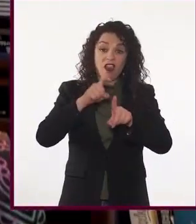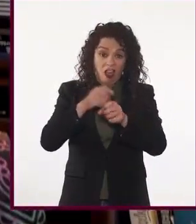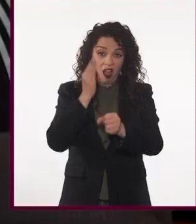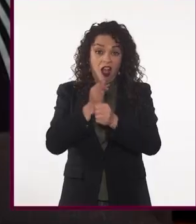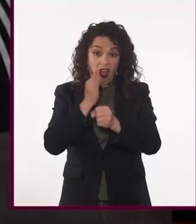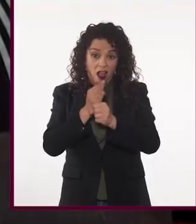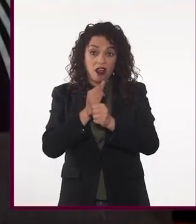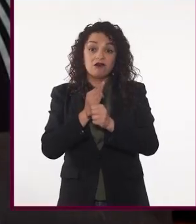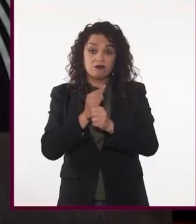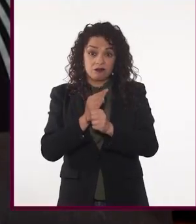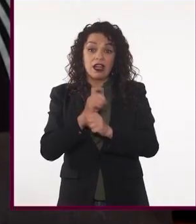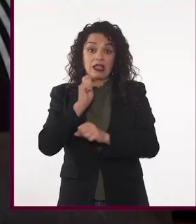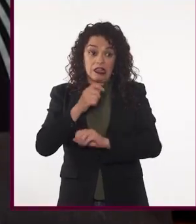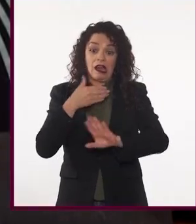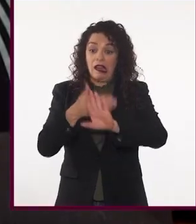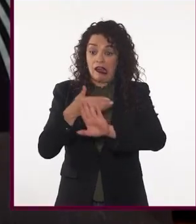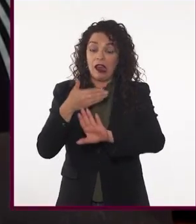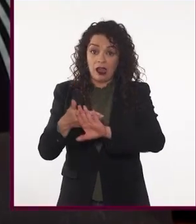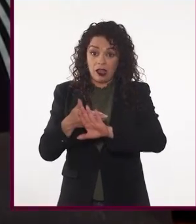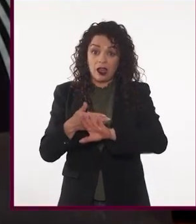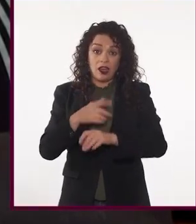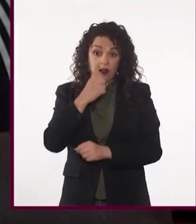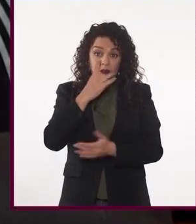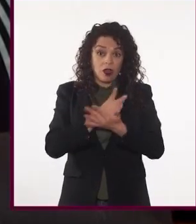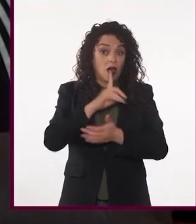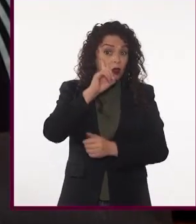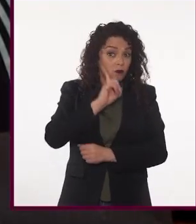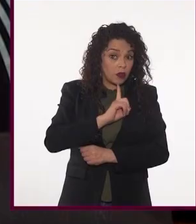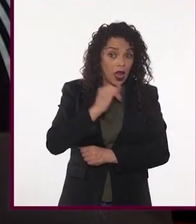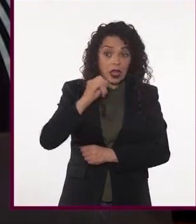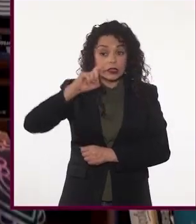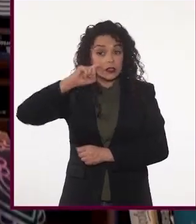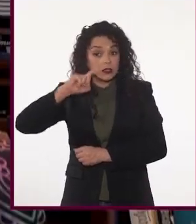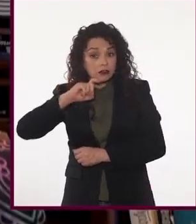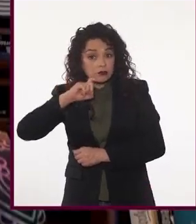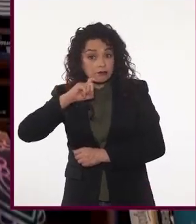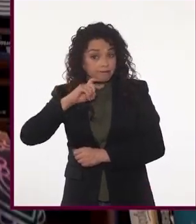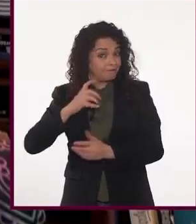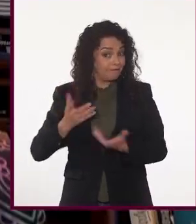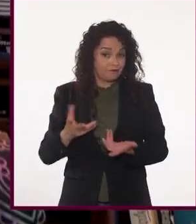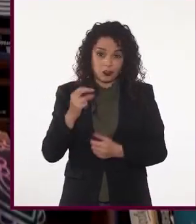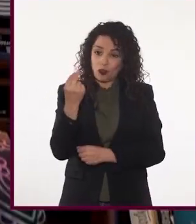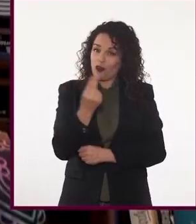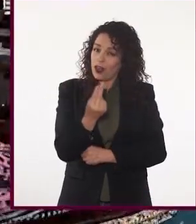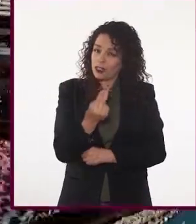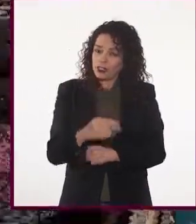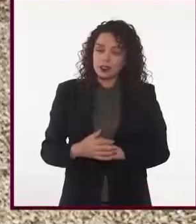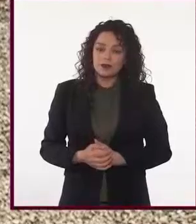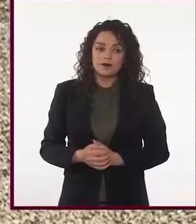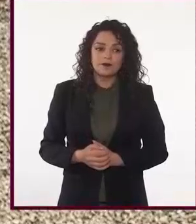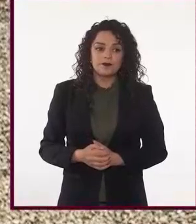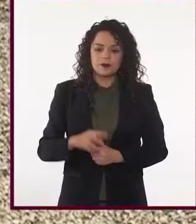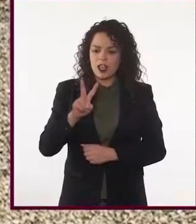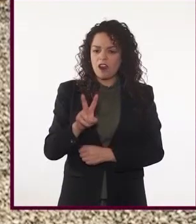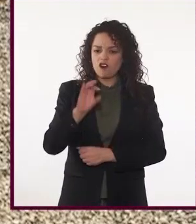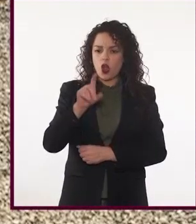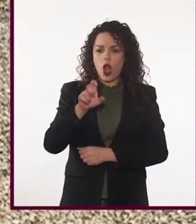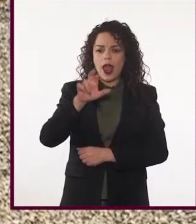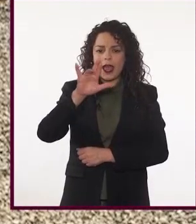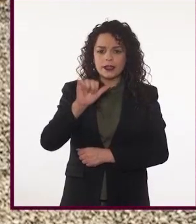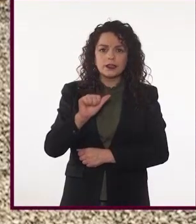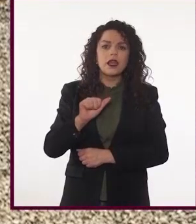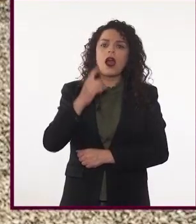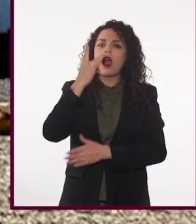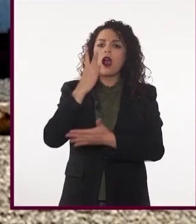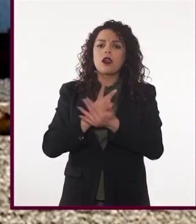muchas cosas y no necesitan ser insinuaciones hacia nosotras y nuestra sexualidad. Solo es